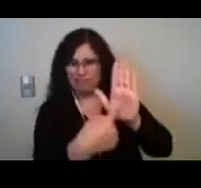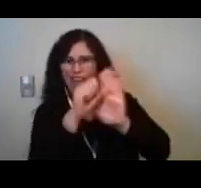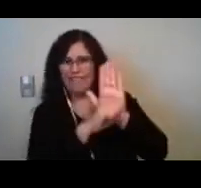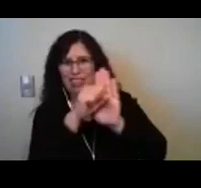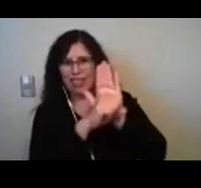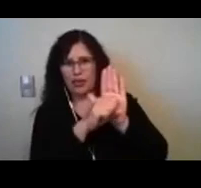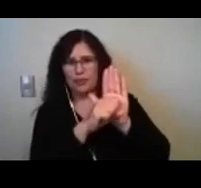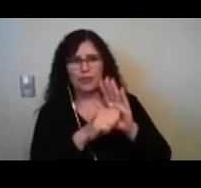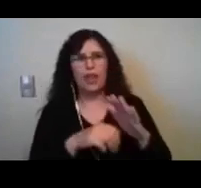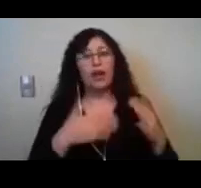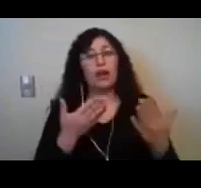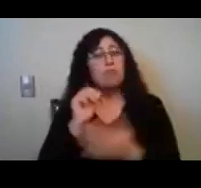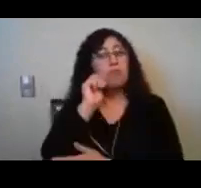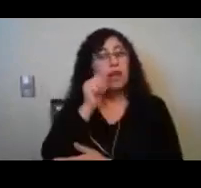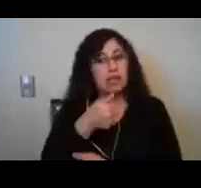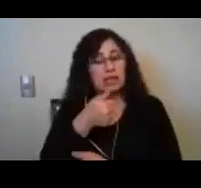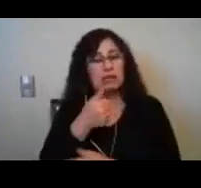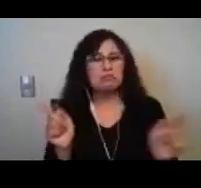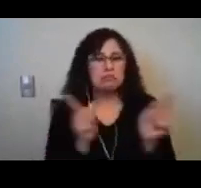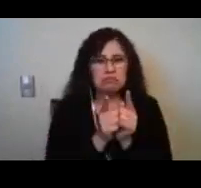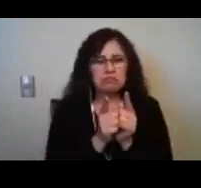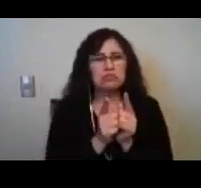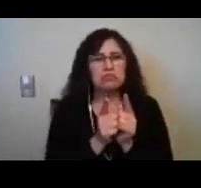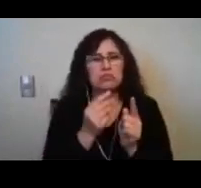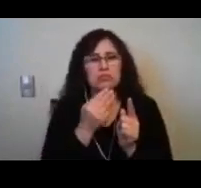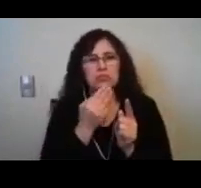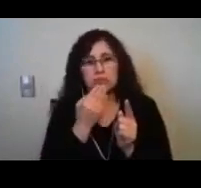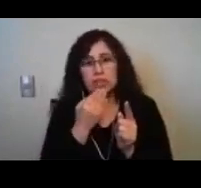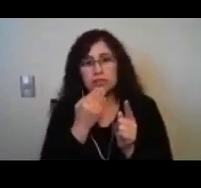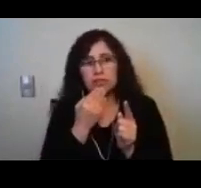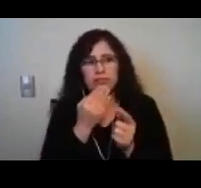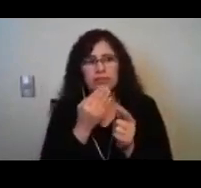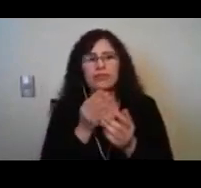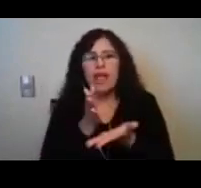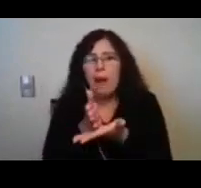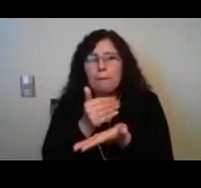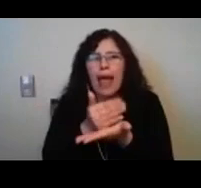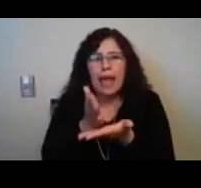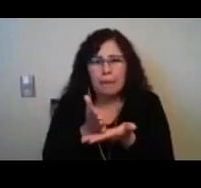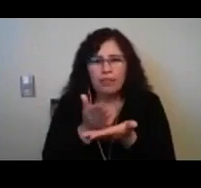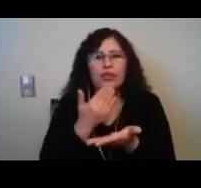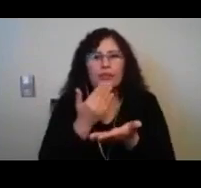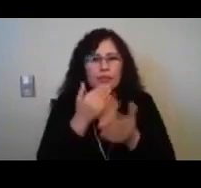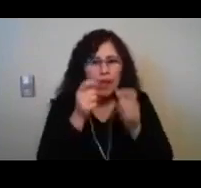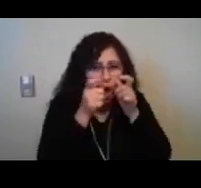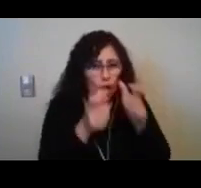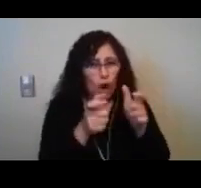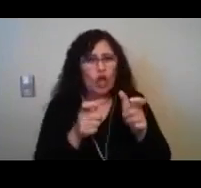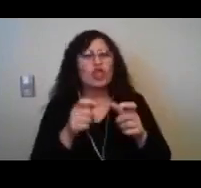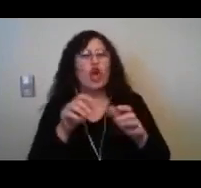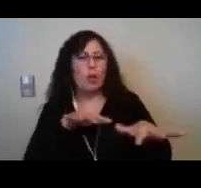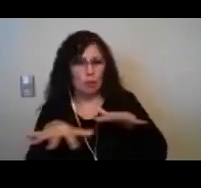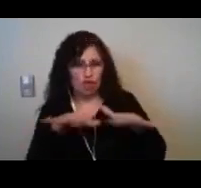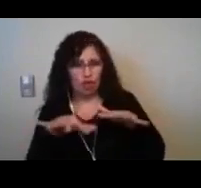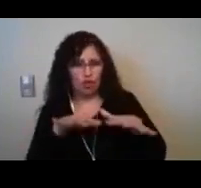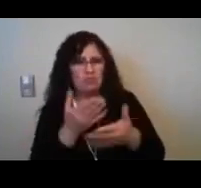vamos a hacer algo breve sobre planeamiento y control motor, ¿ya? Que les va a permitir poder comprender un